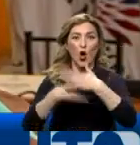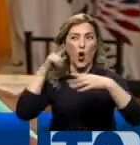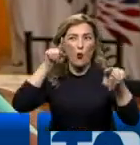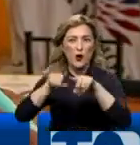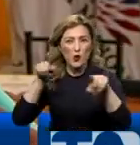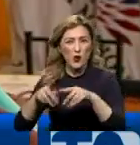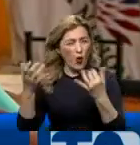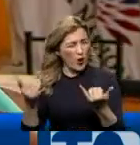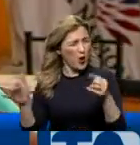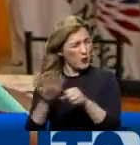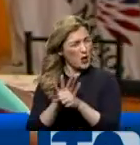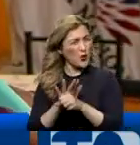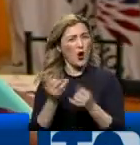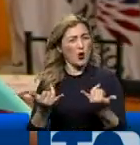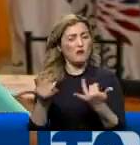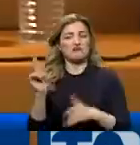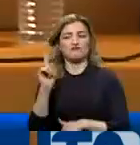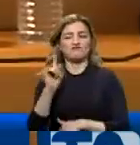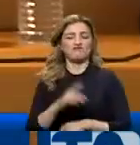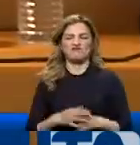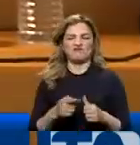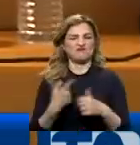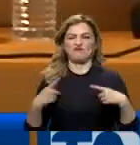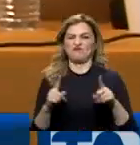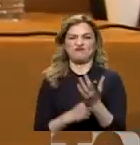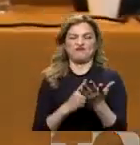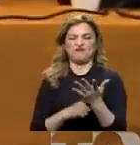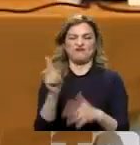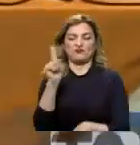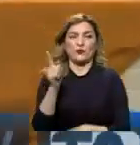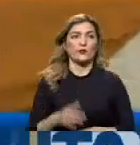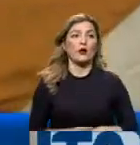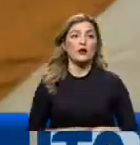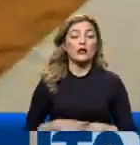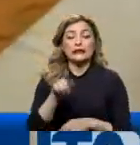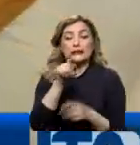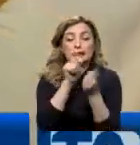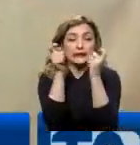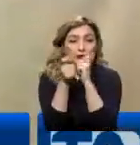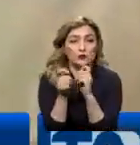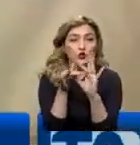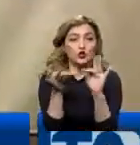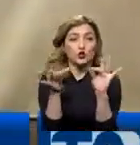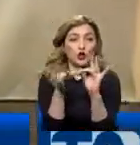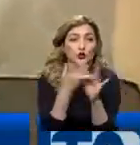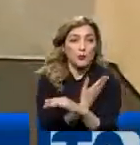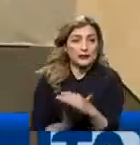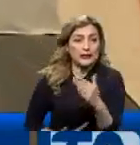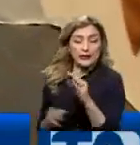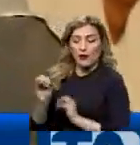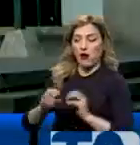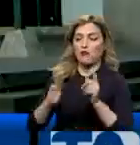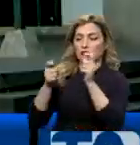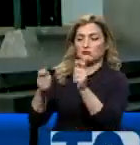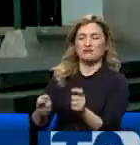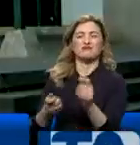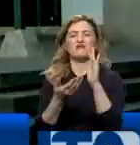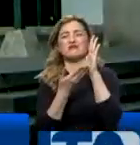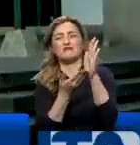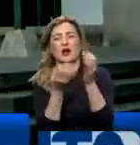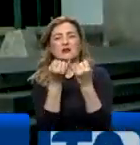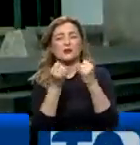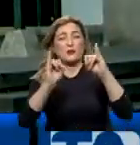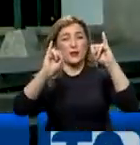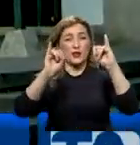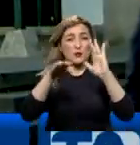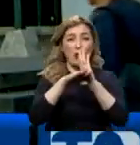consensos en el primer momento, en el primer debate. Plantean hacer cambios al texto del Ejecutivo. Por ejemplo, uno de ellos tiene que ver con la